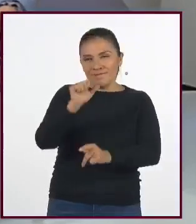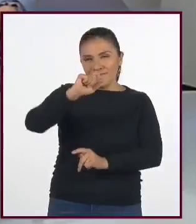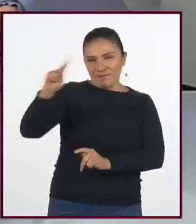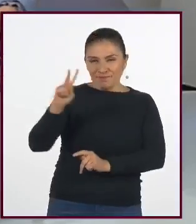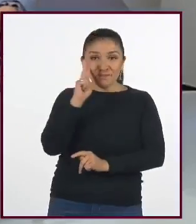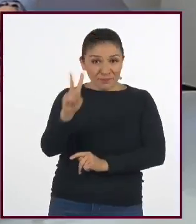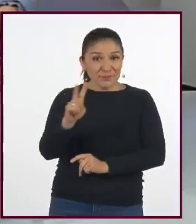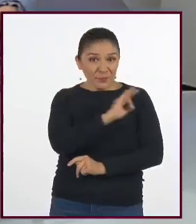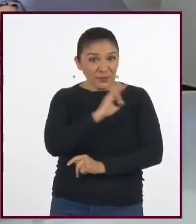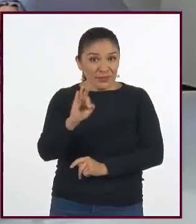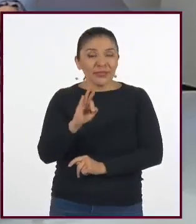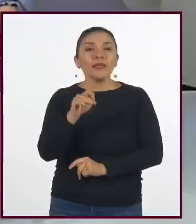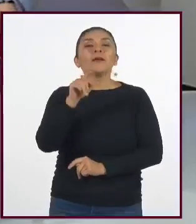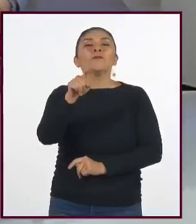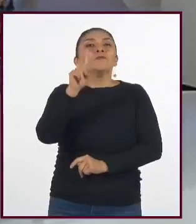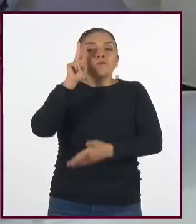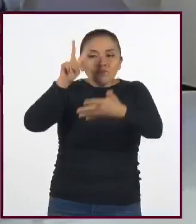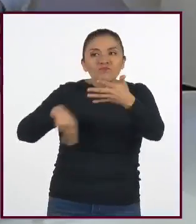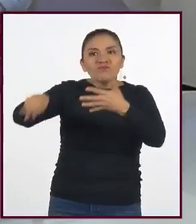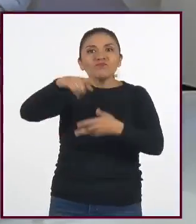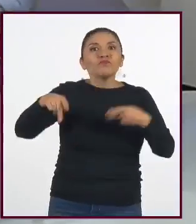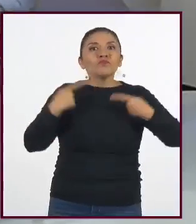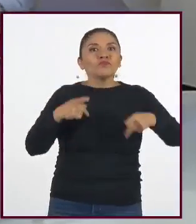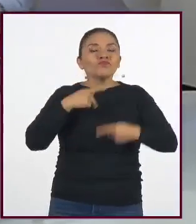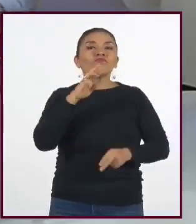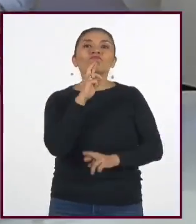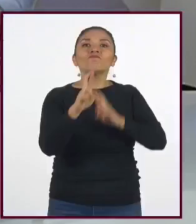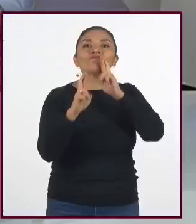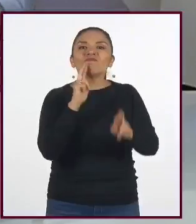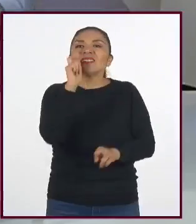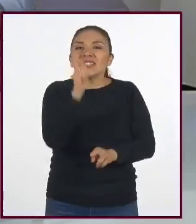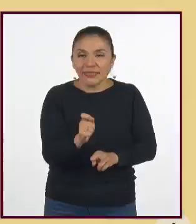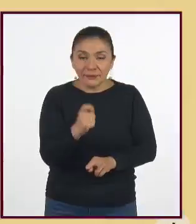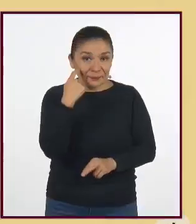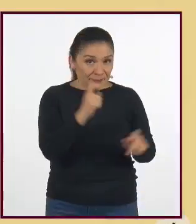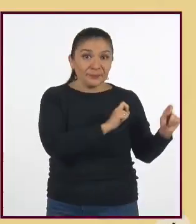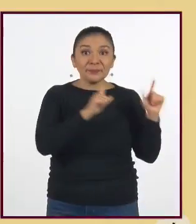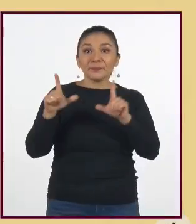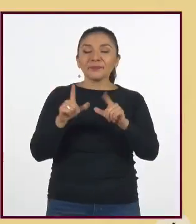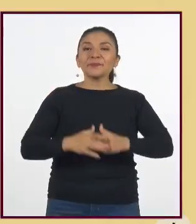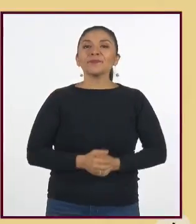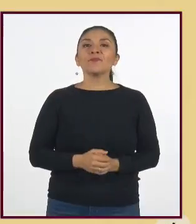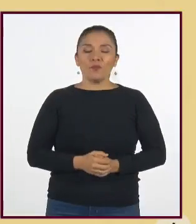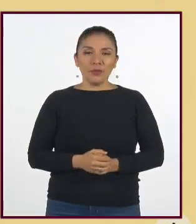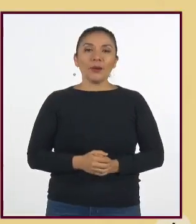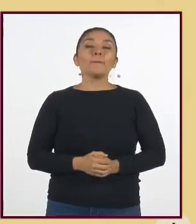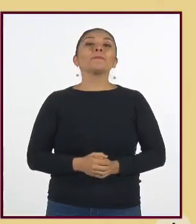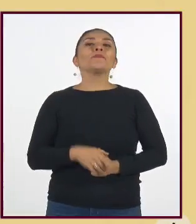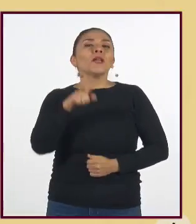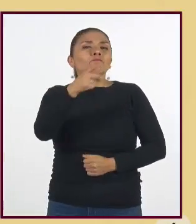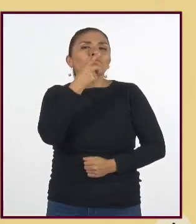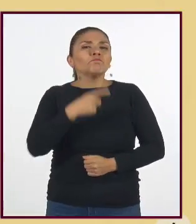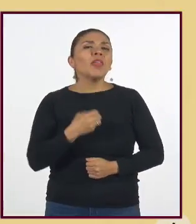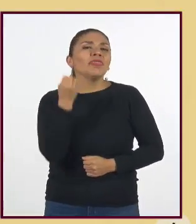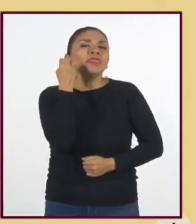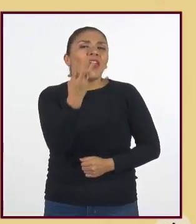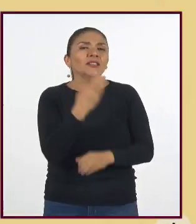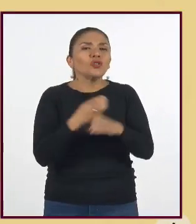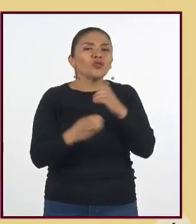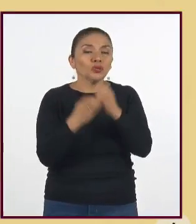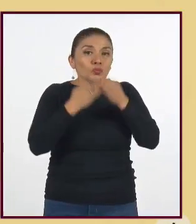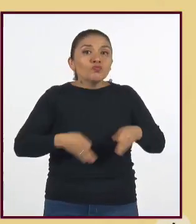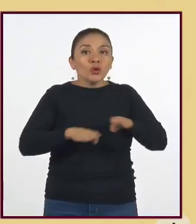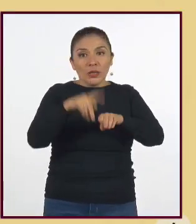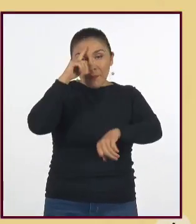correcto, claro, y ver sí, cuáles son las respuestas de nuestro público. Adelante. La pregunta es, menciona 3 factores de protección para evitar